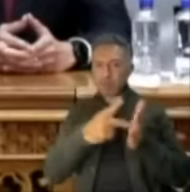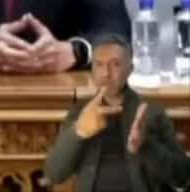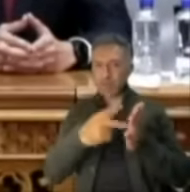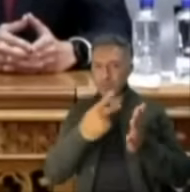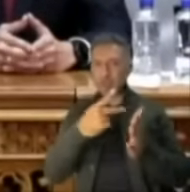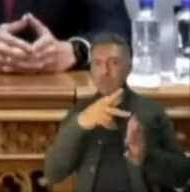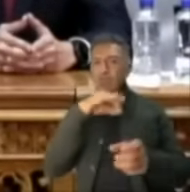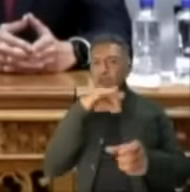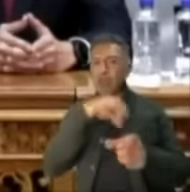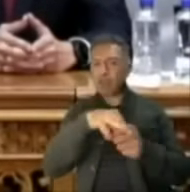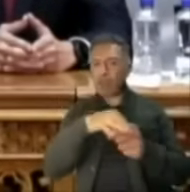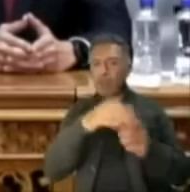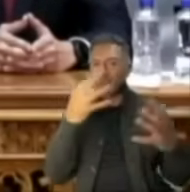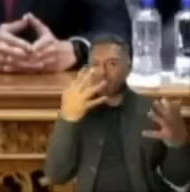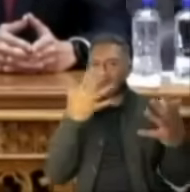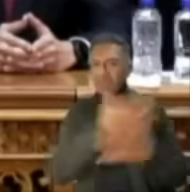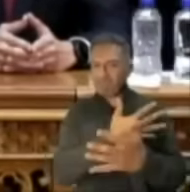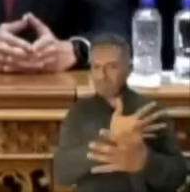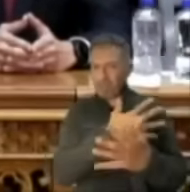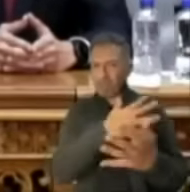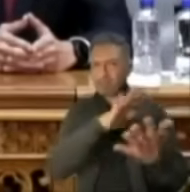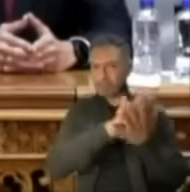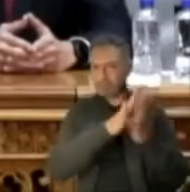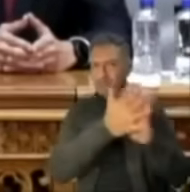electorales y